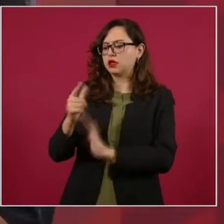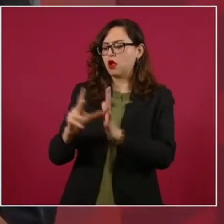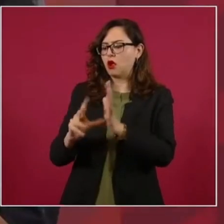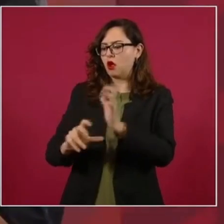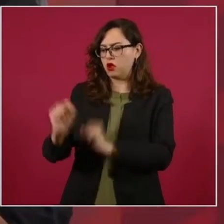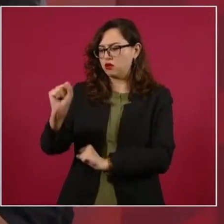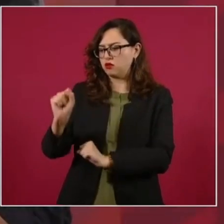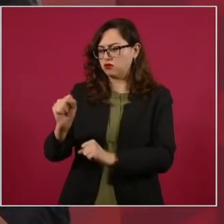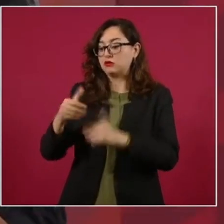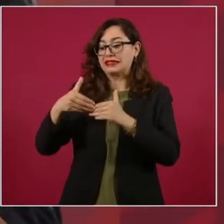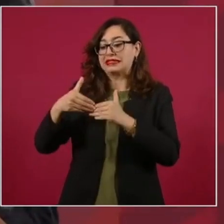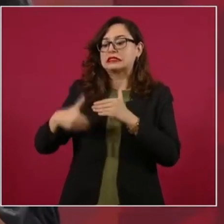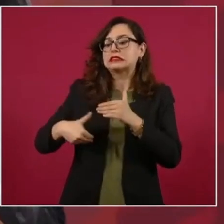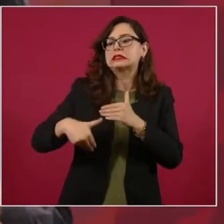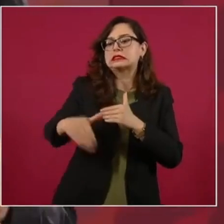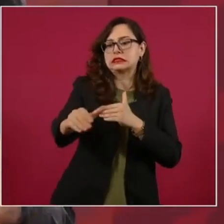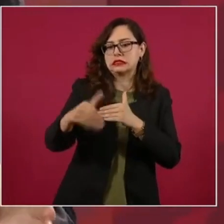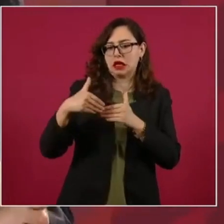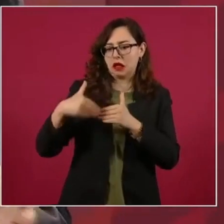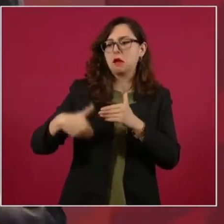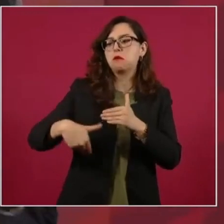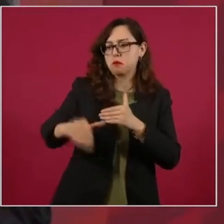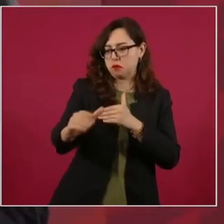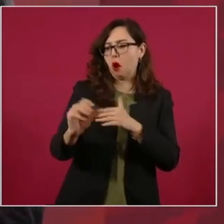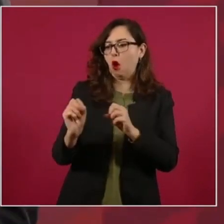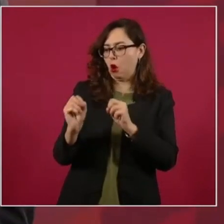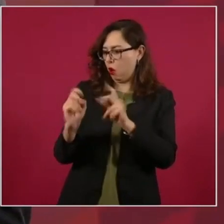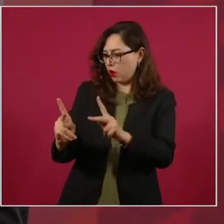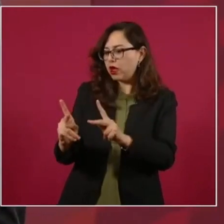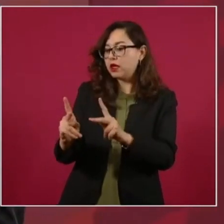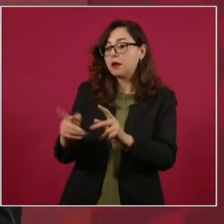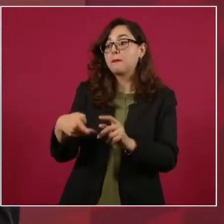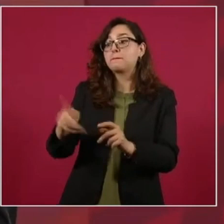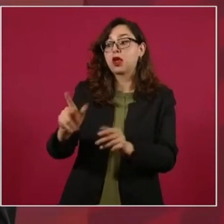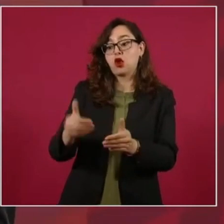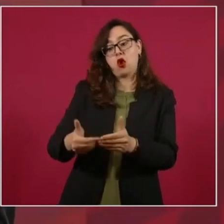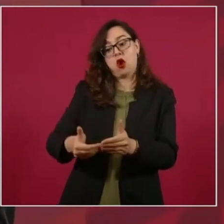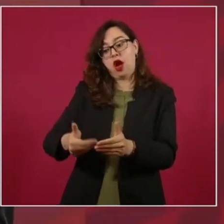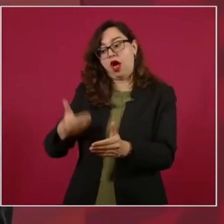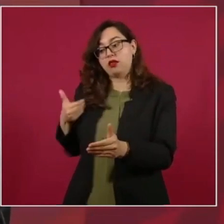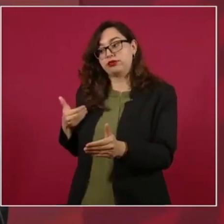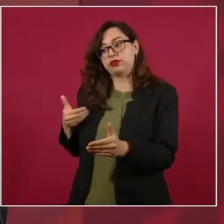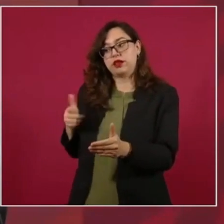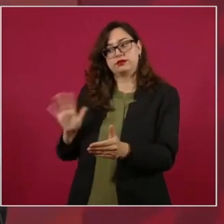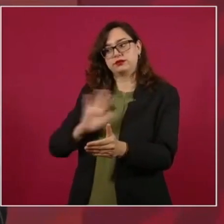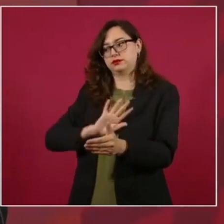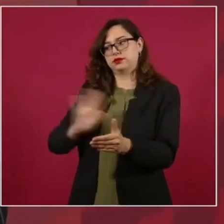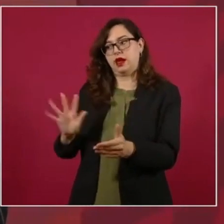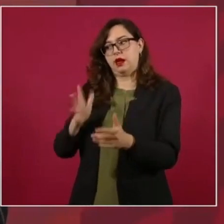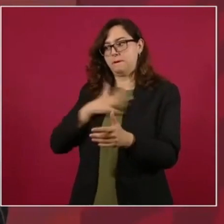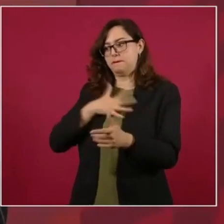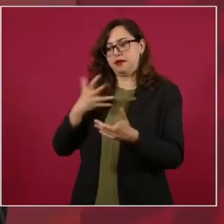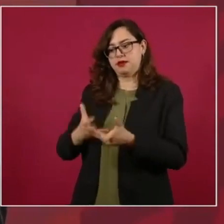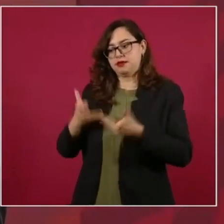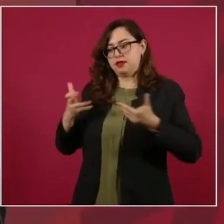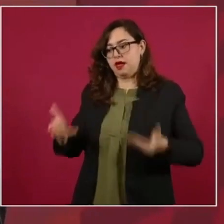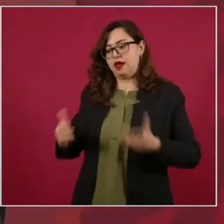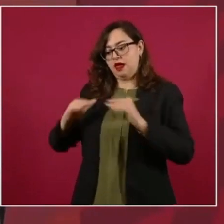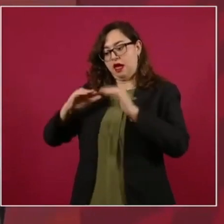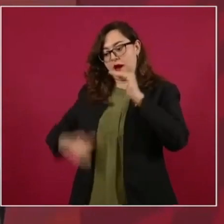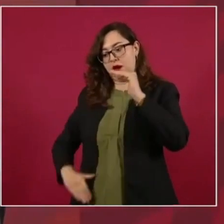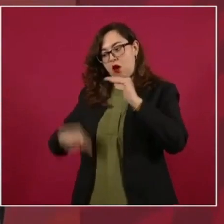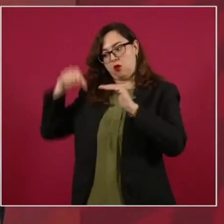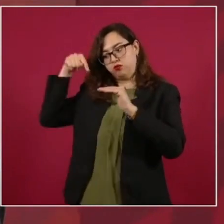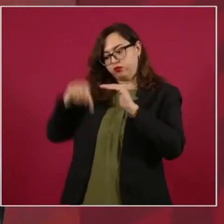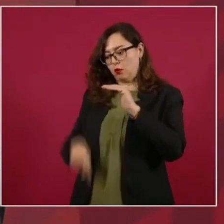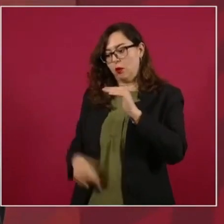decir, que se mantuviese el dominio de las